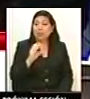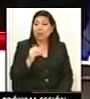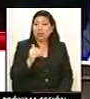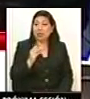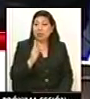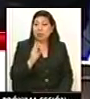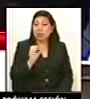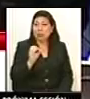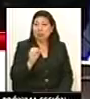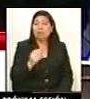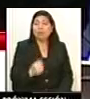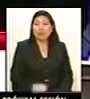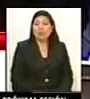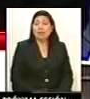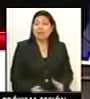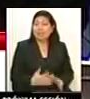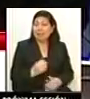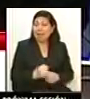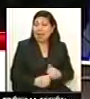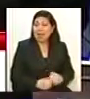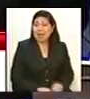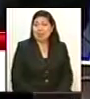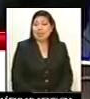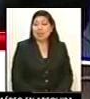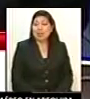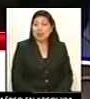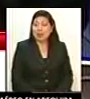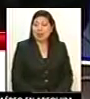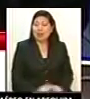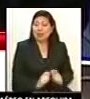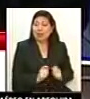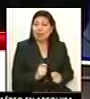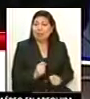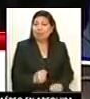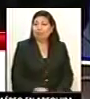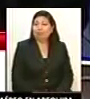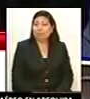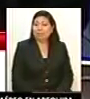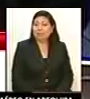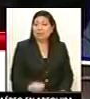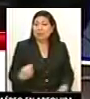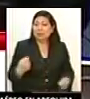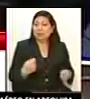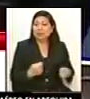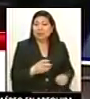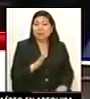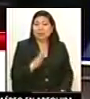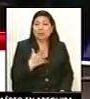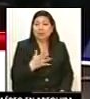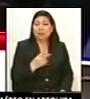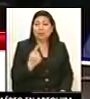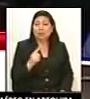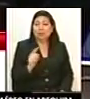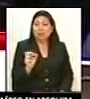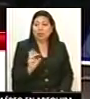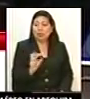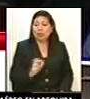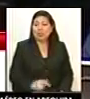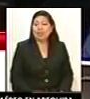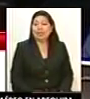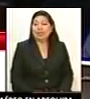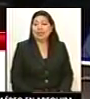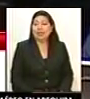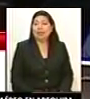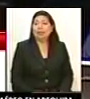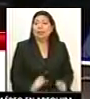En los últimos 15 años, al igual que el otro dato que había dado, son inversiones de 5 mil millones de dólares